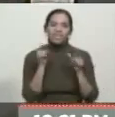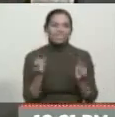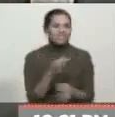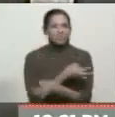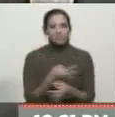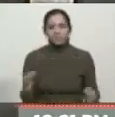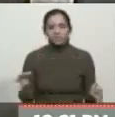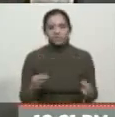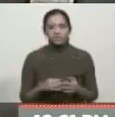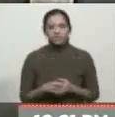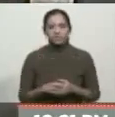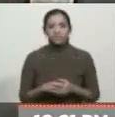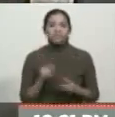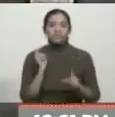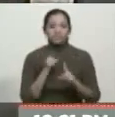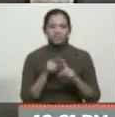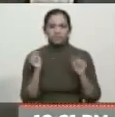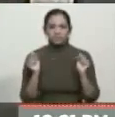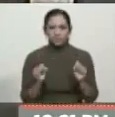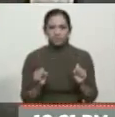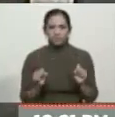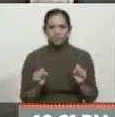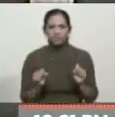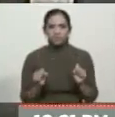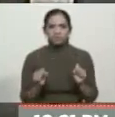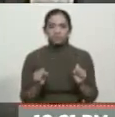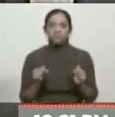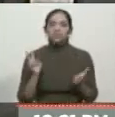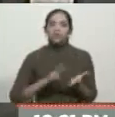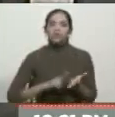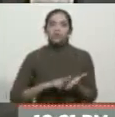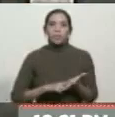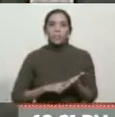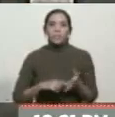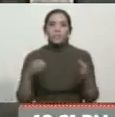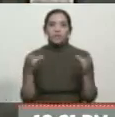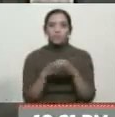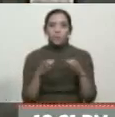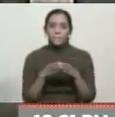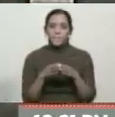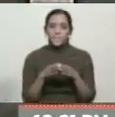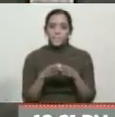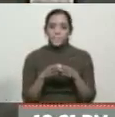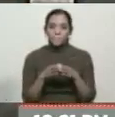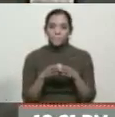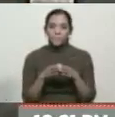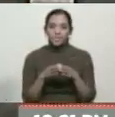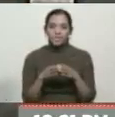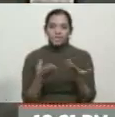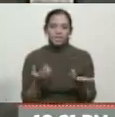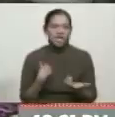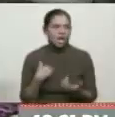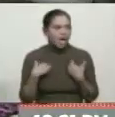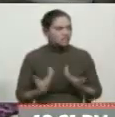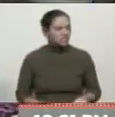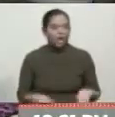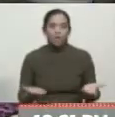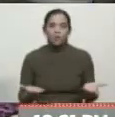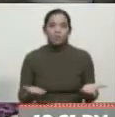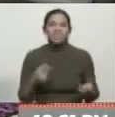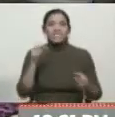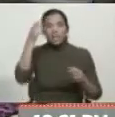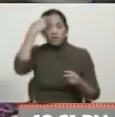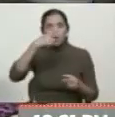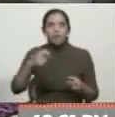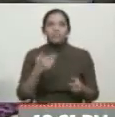perfecta. Desde acá, porque de verdad, este conflicto desgasta. Y el pueblo que está pidiendo